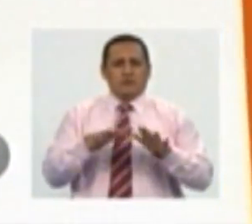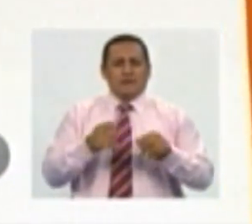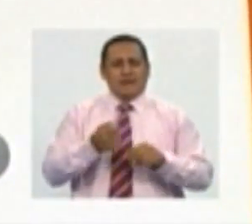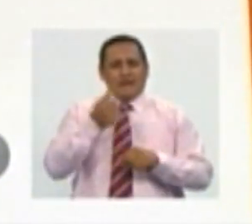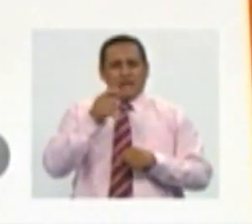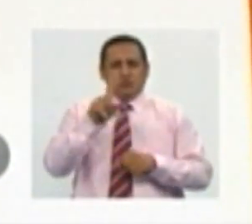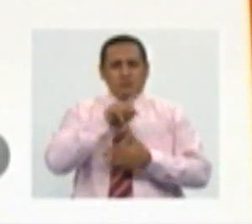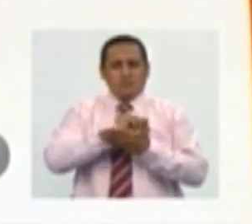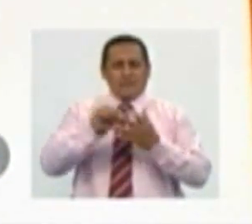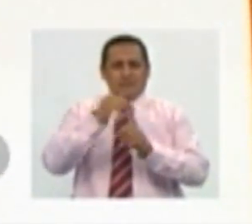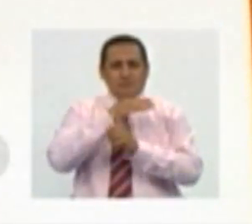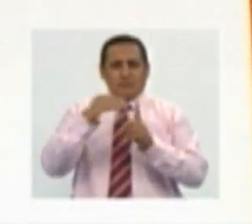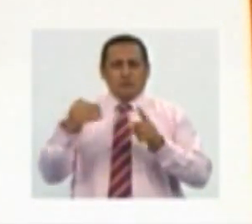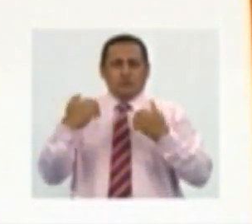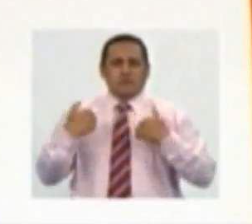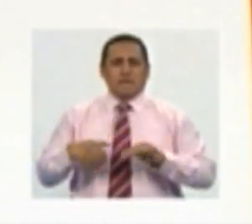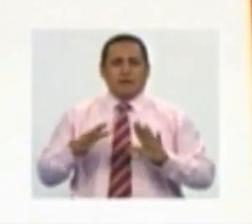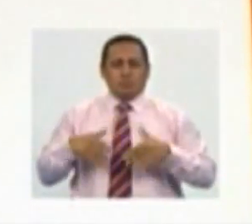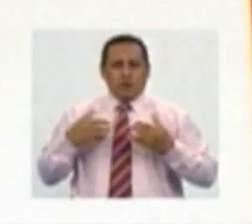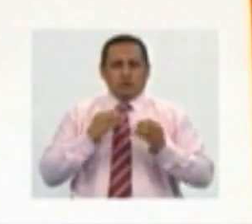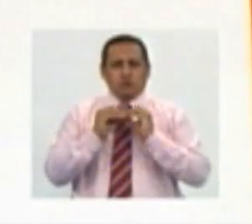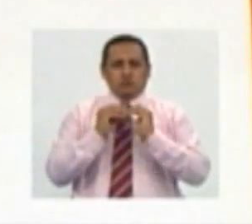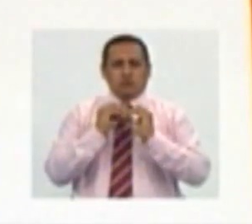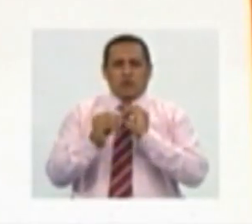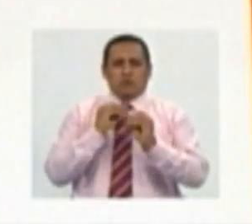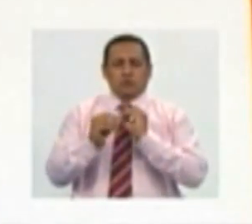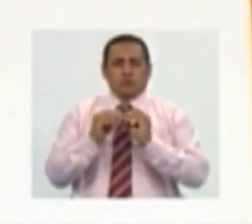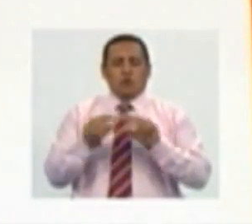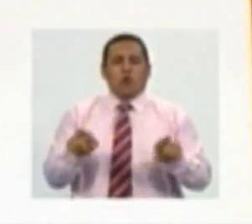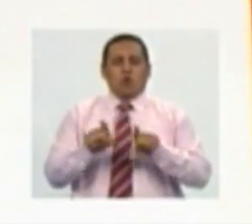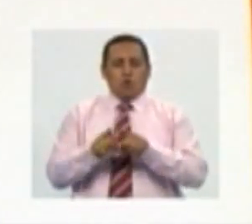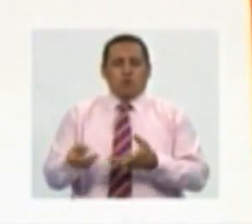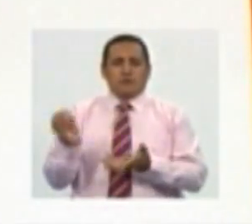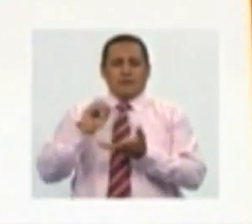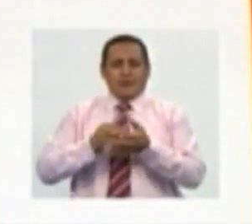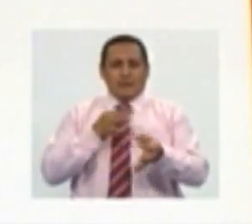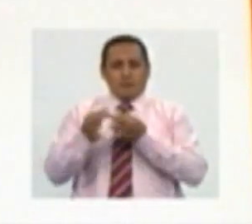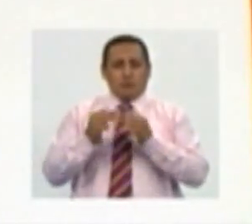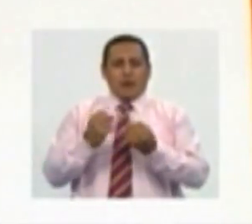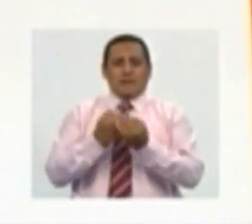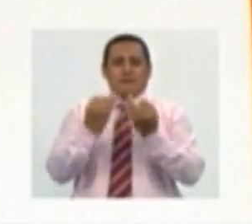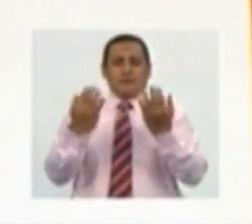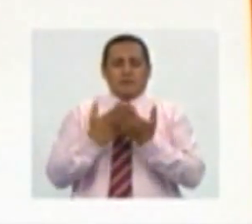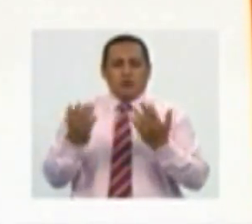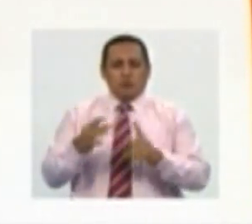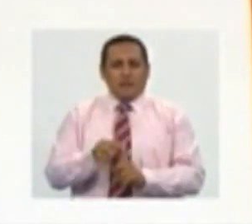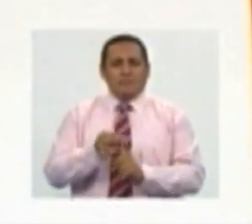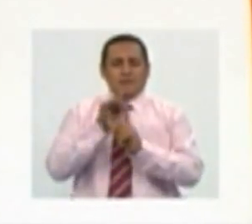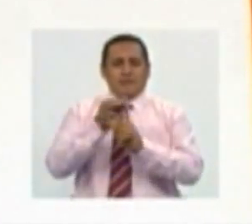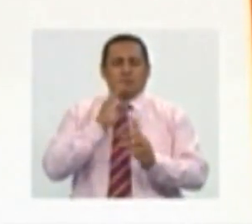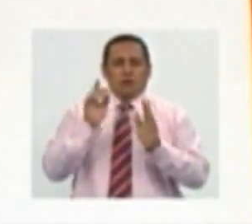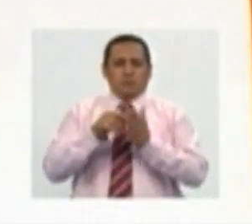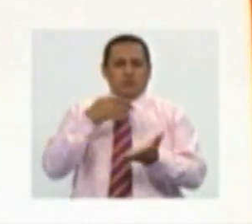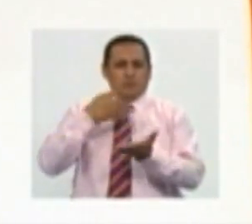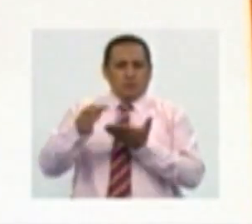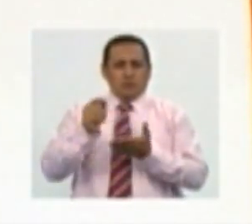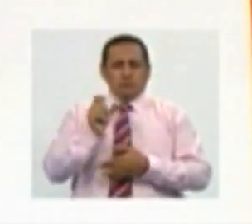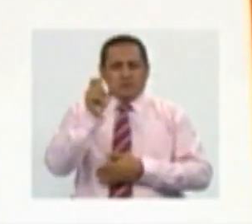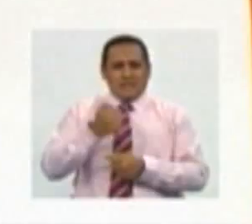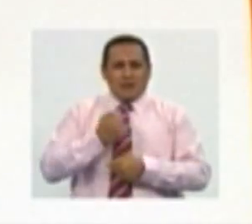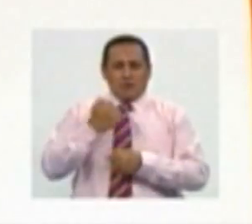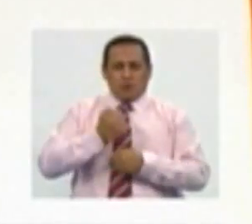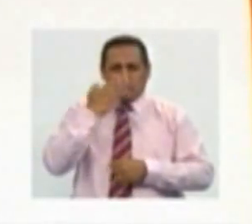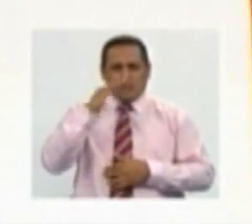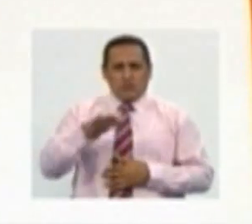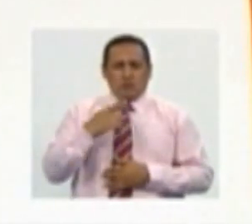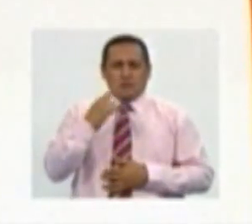en casi 1 mes y medio ya un caso puede estar resuelto. Vuelvo a decir, hay casos prioritarios como despido arbitrario, en trabajo infantil,